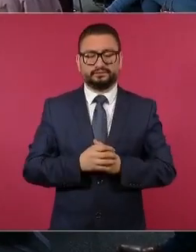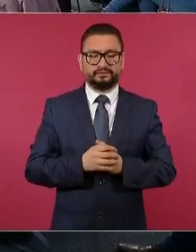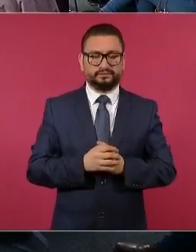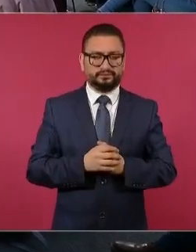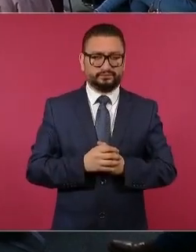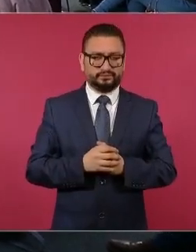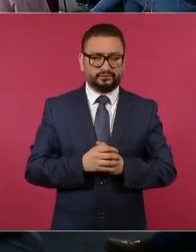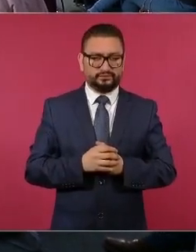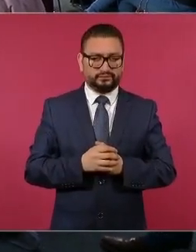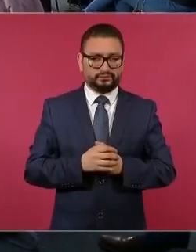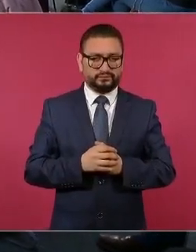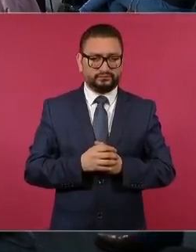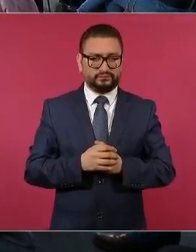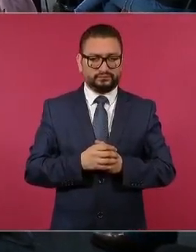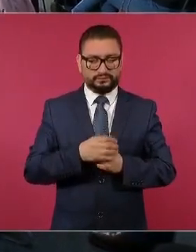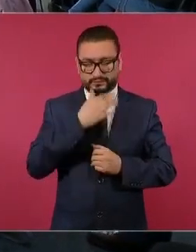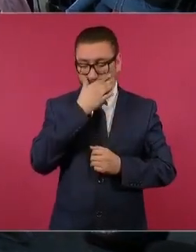entre un